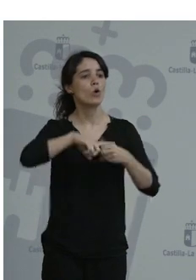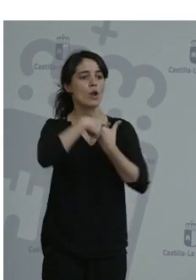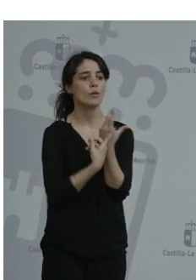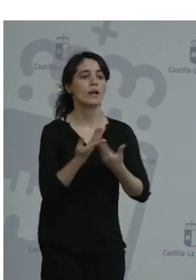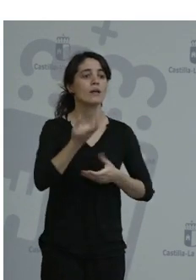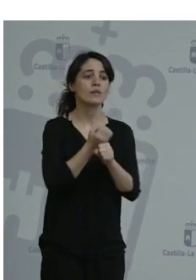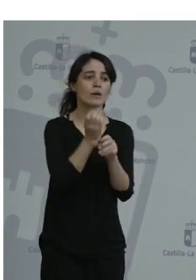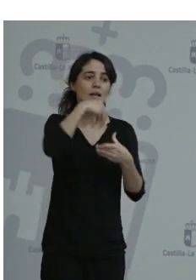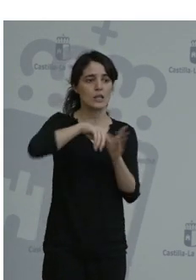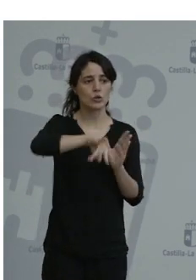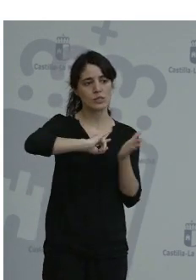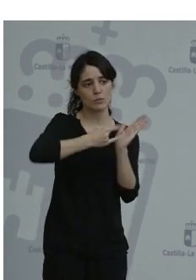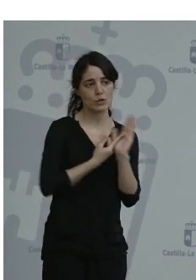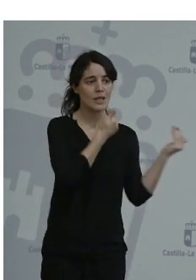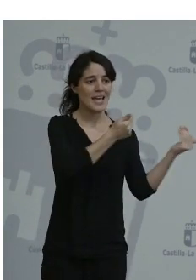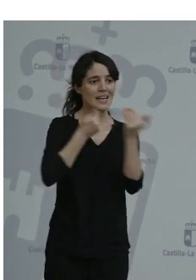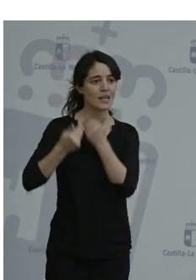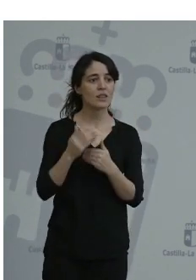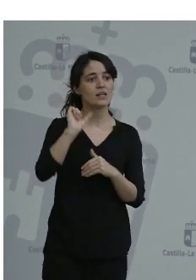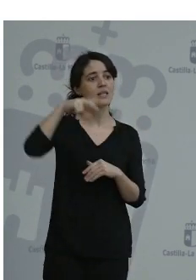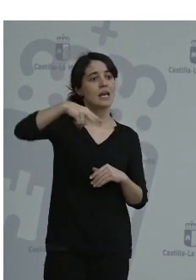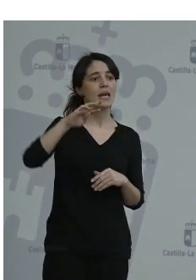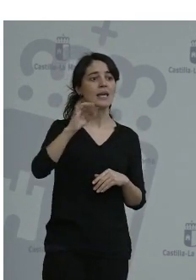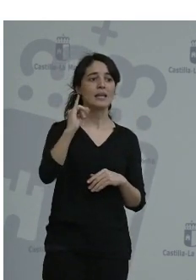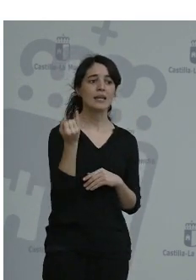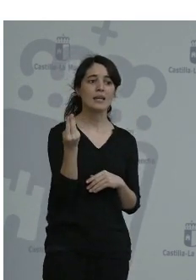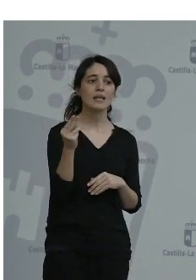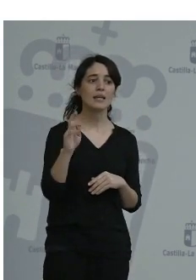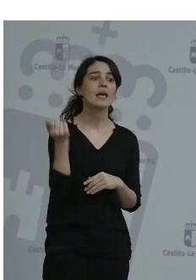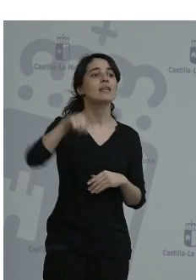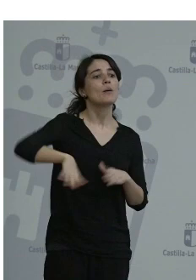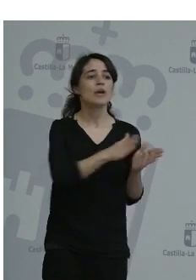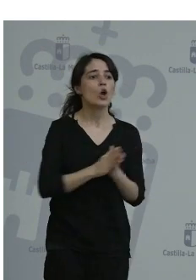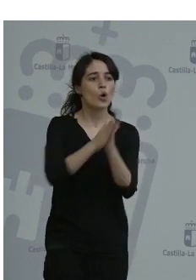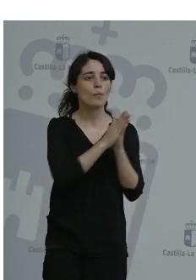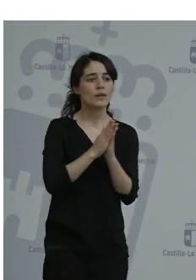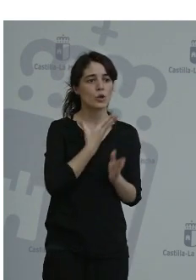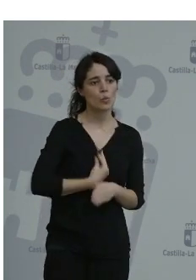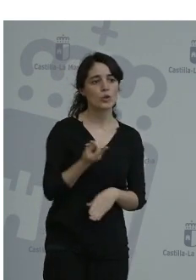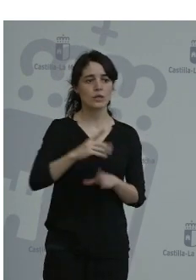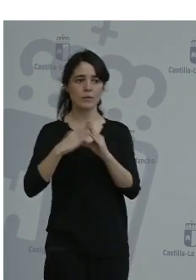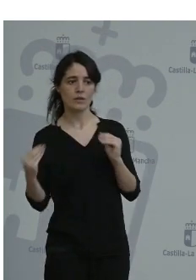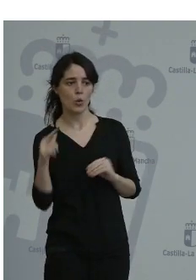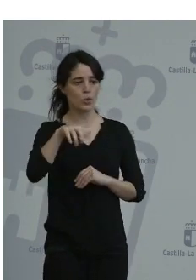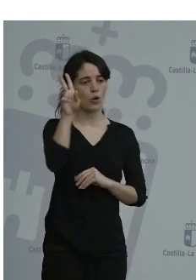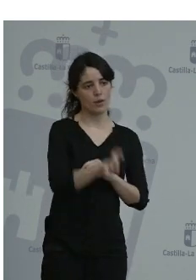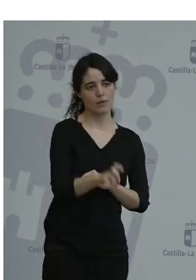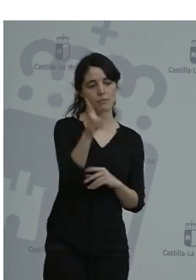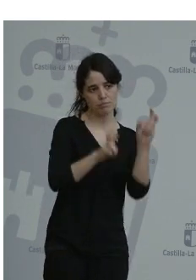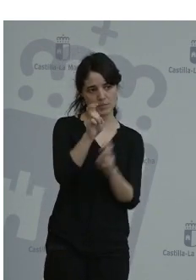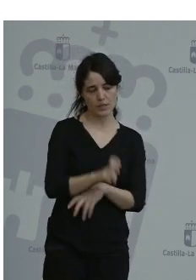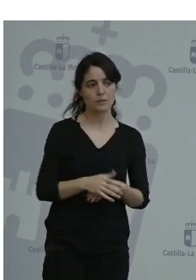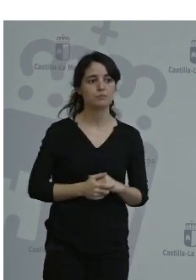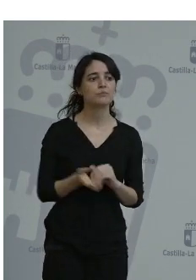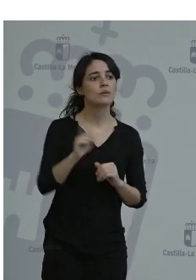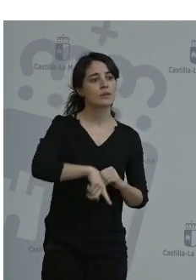Gracias, por tanto, Enrique y compañeros de Murcia y Andalucía, que estáis por ahí en algún momento. Al Ministerio de Política